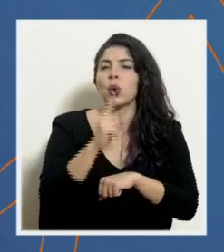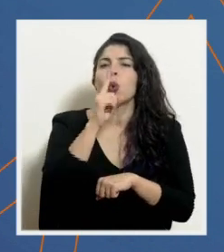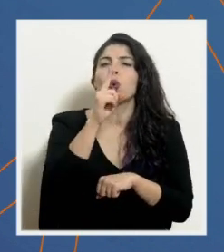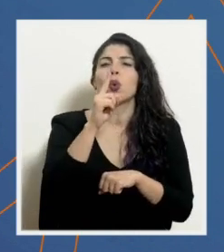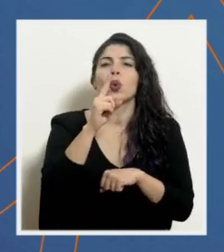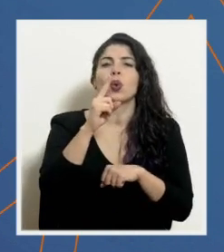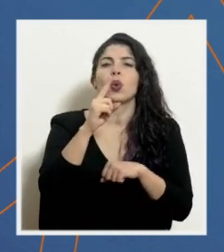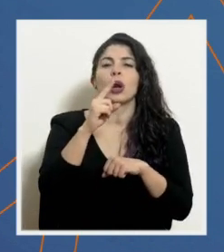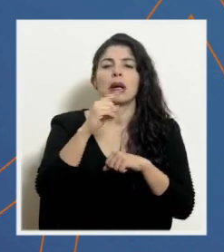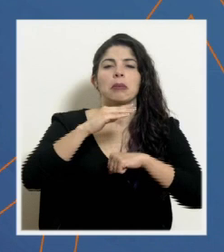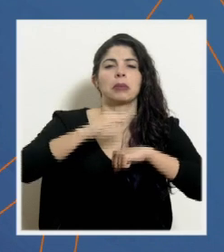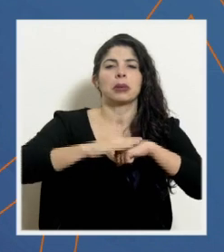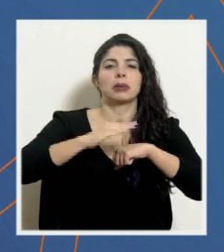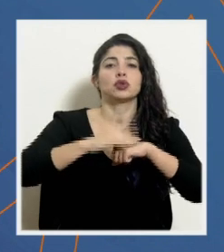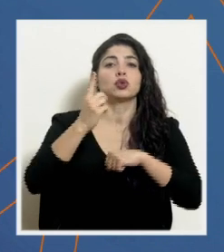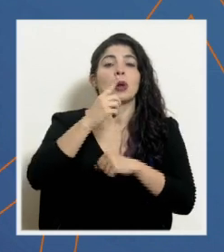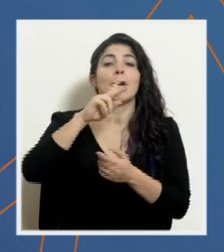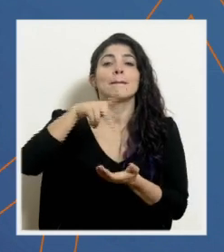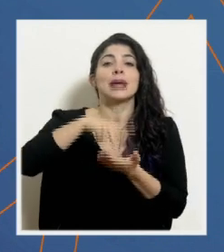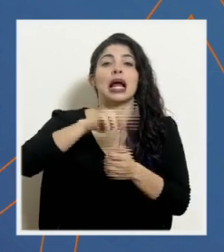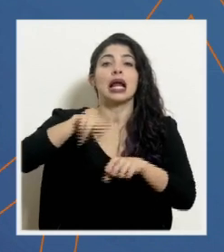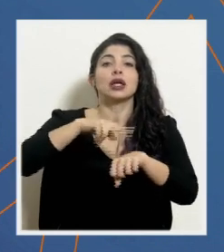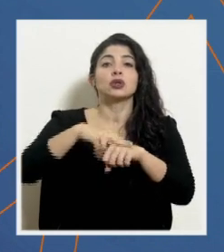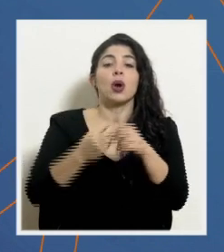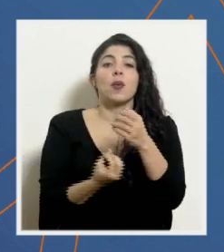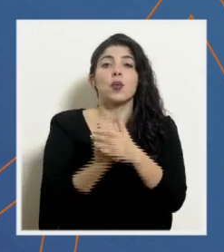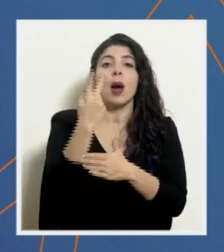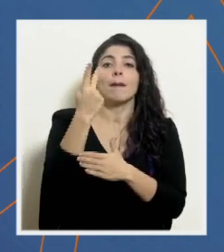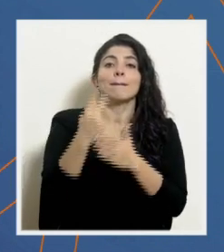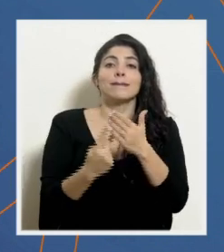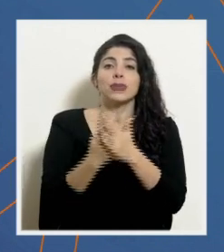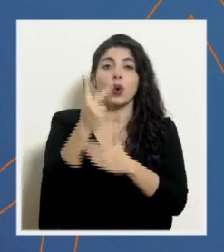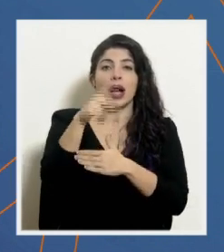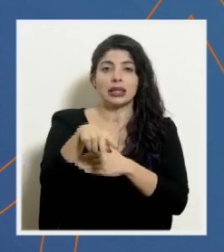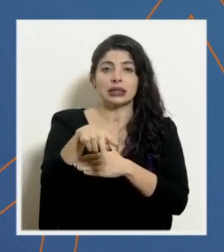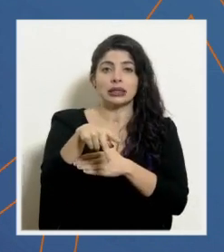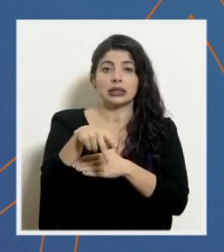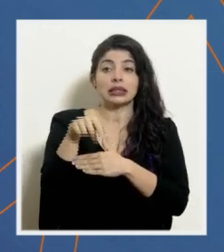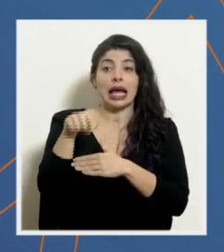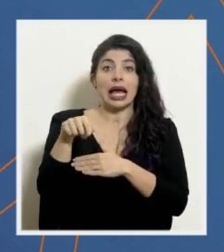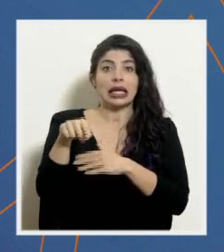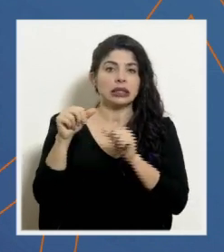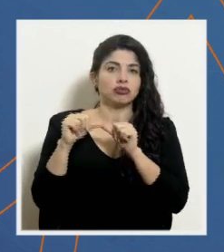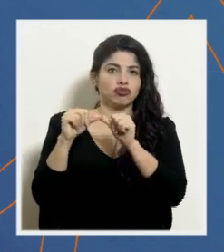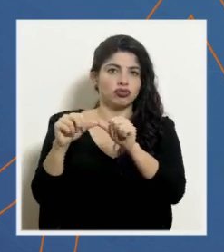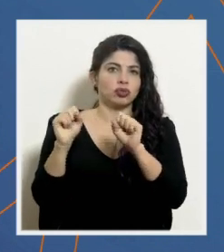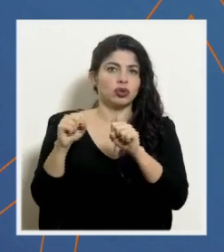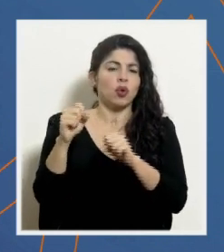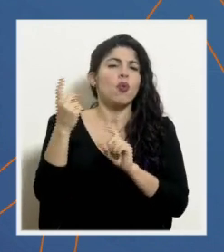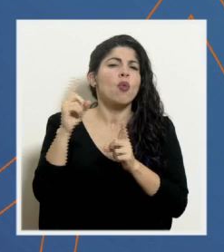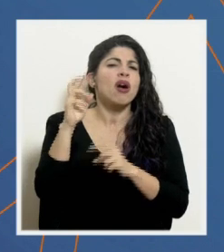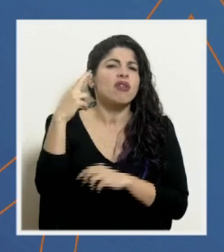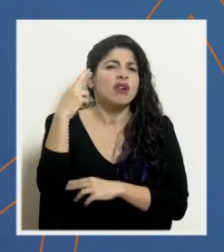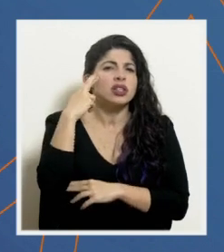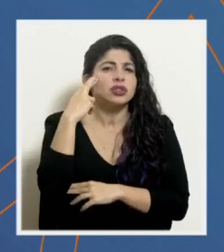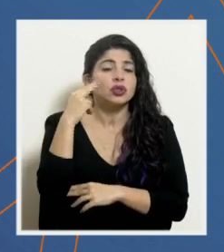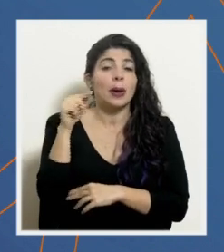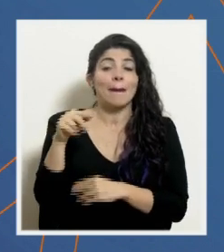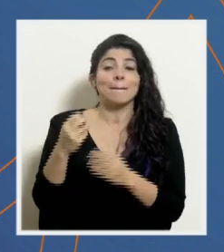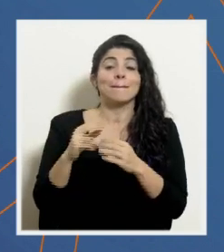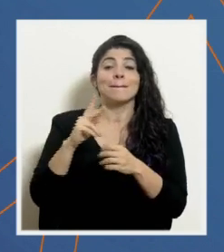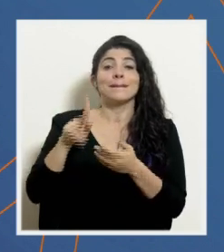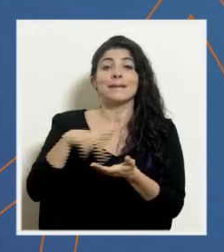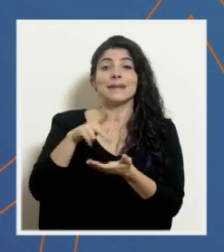excepción, que es para el Parque Nacional Volcán Poás, con un aforo. Este aforo sí se va a mantener por una razón, y es que el